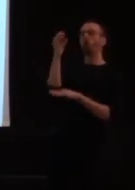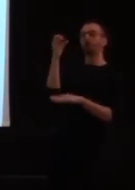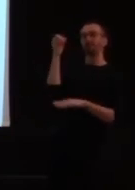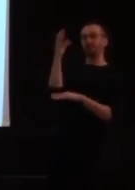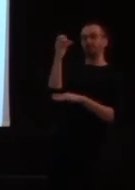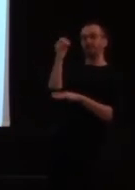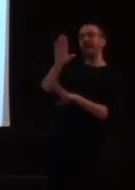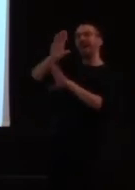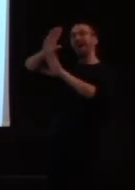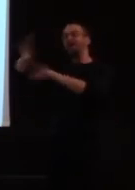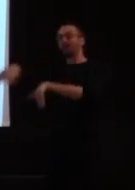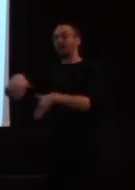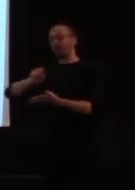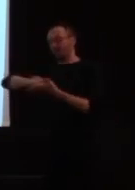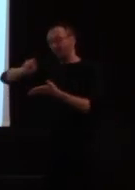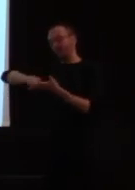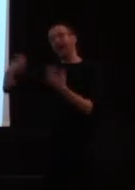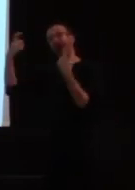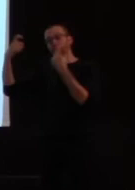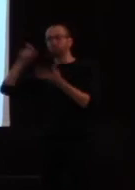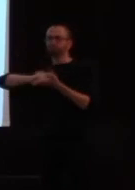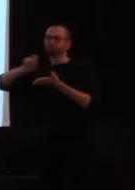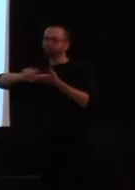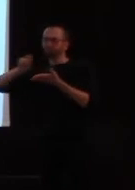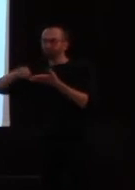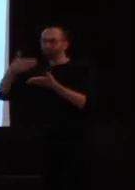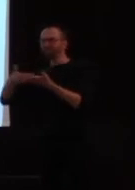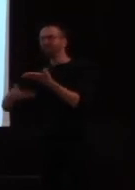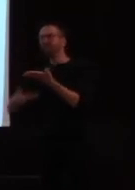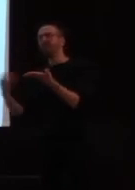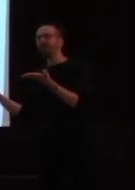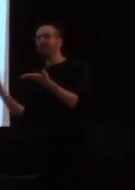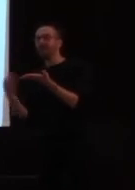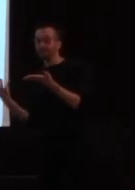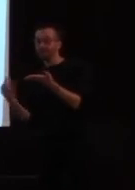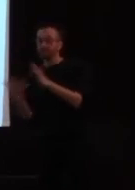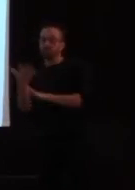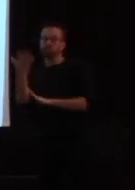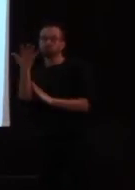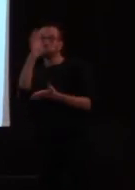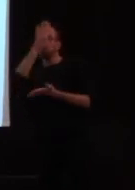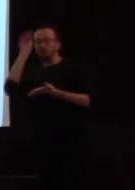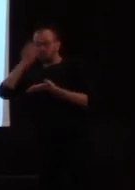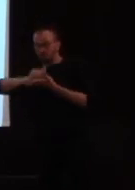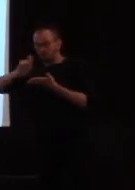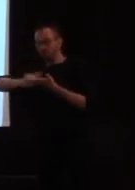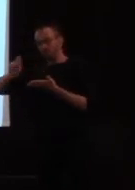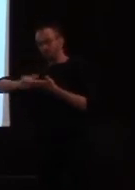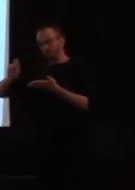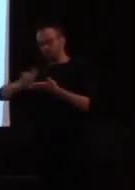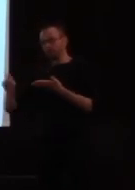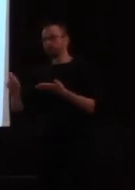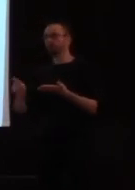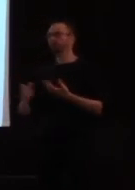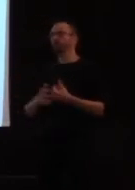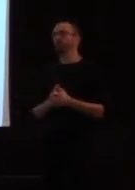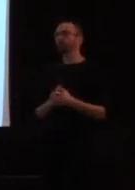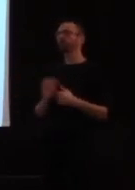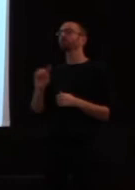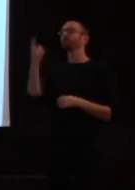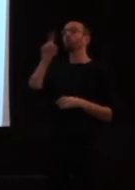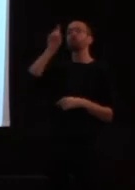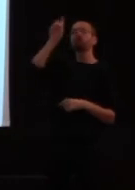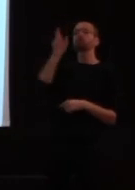se quedaban los alumnos en sus apuntes. Qué bastante pescan, ¿no? Qué interpretan. Vamos a ver primero las palabras